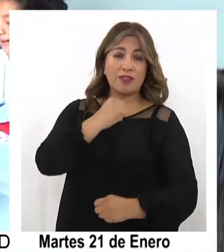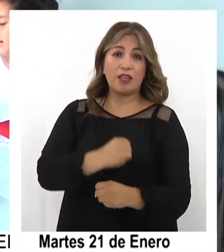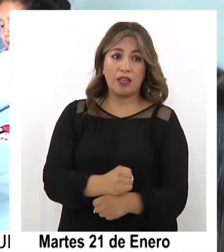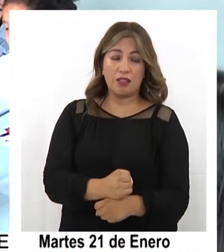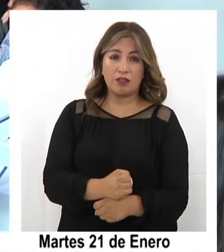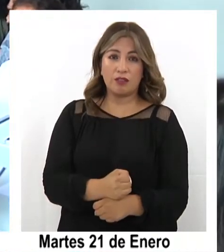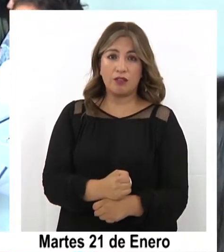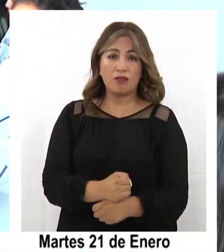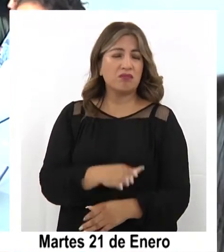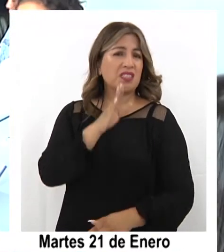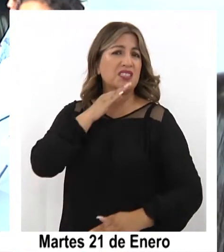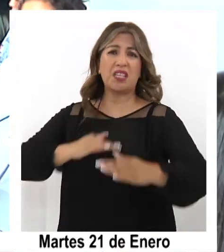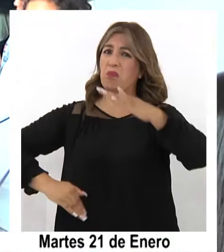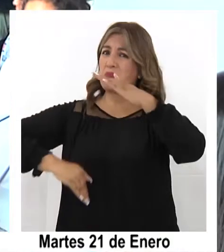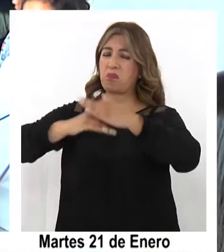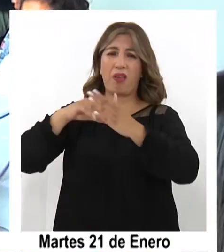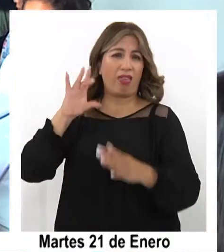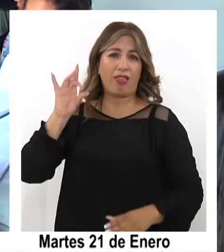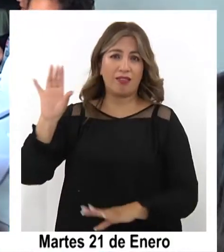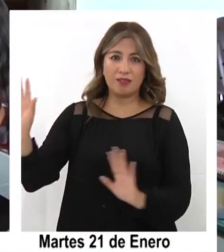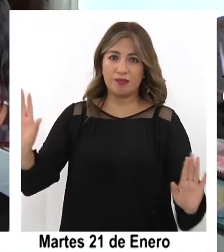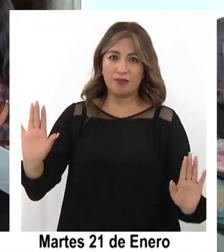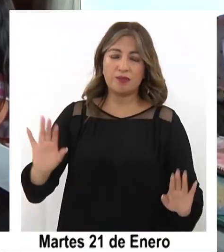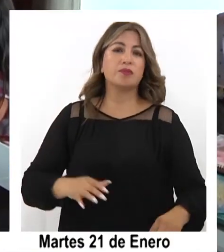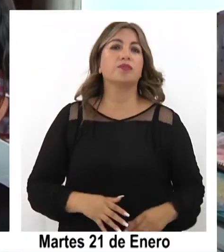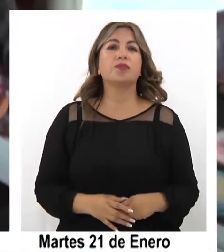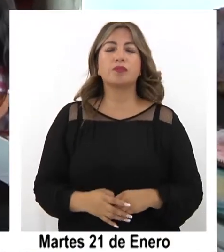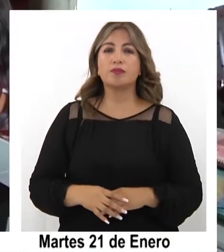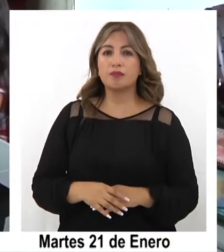de 15 años y sin límite de edad.